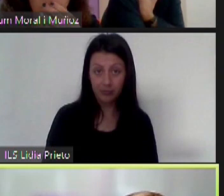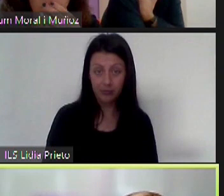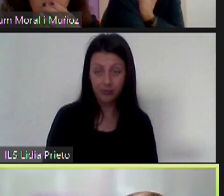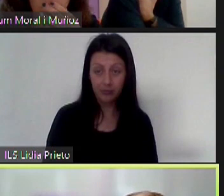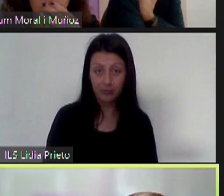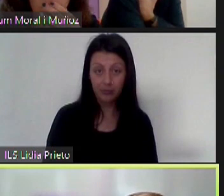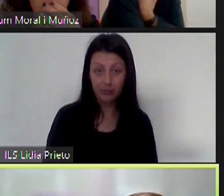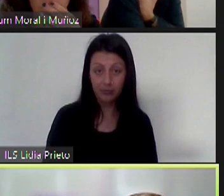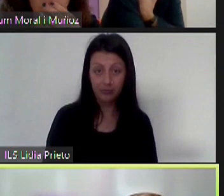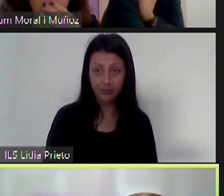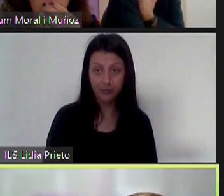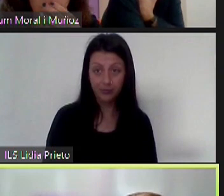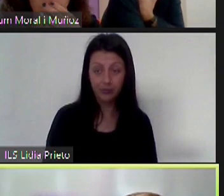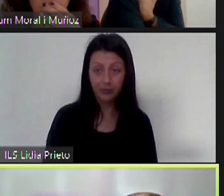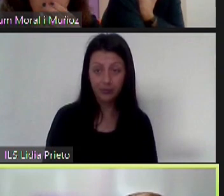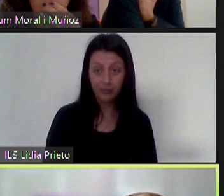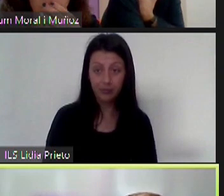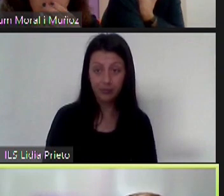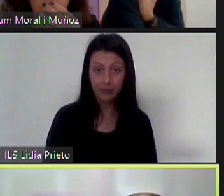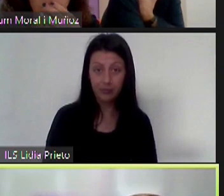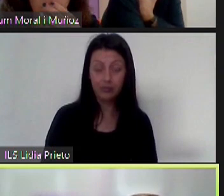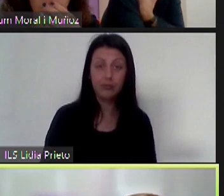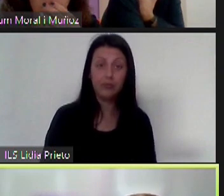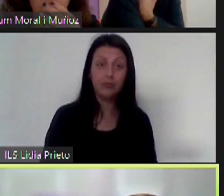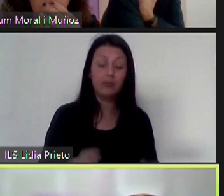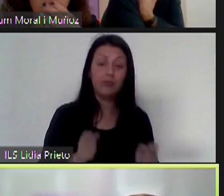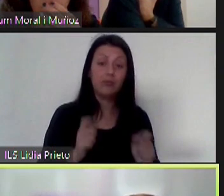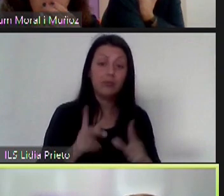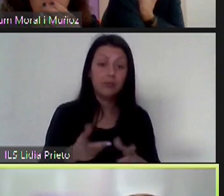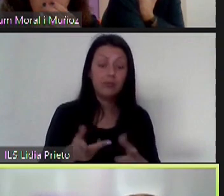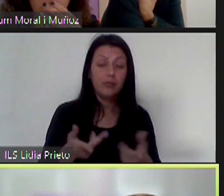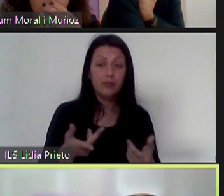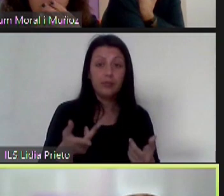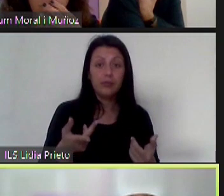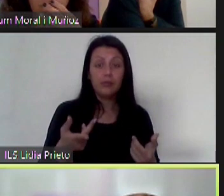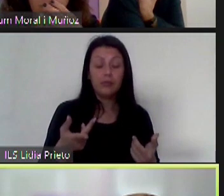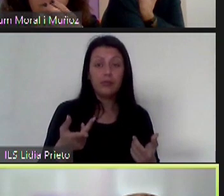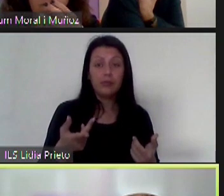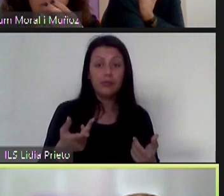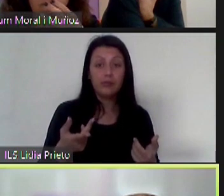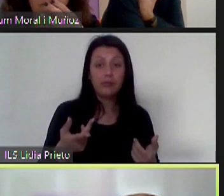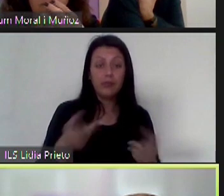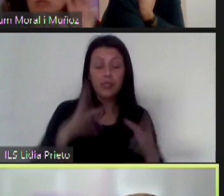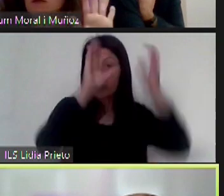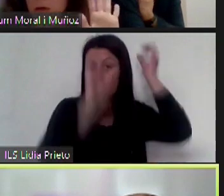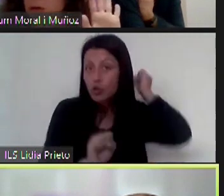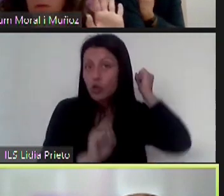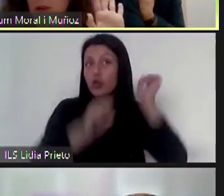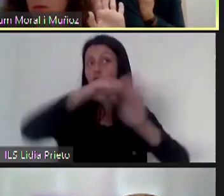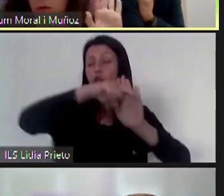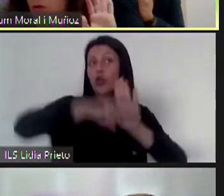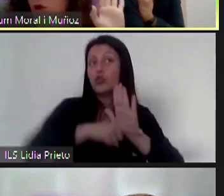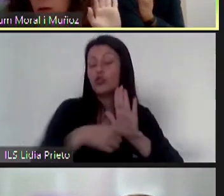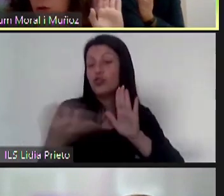Supongo que no sé yo en los establecimientos o si deben de existir esos tipos de protocolos, ¿sabes lo que te quiero